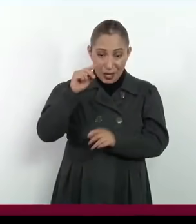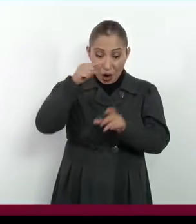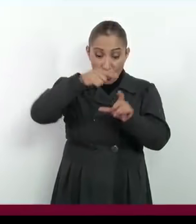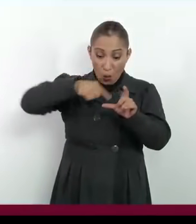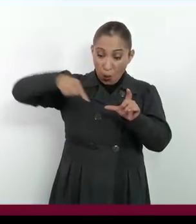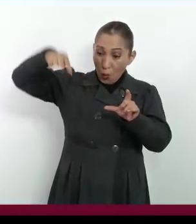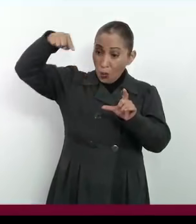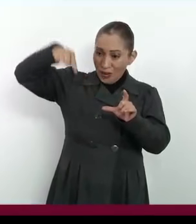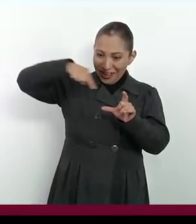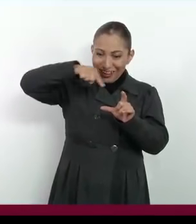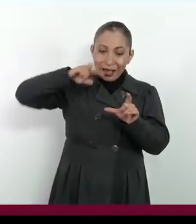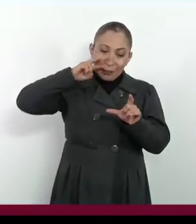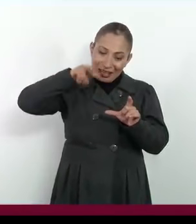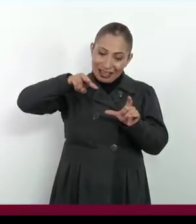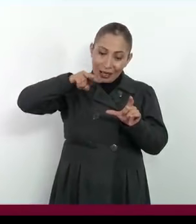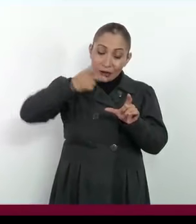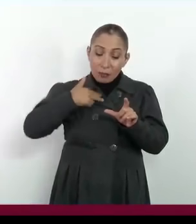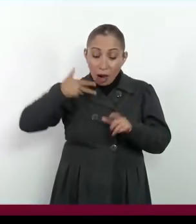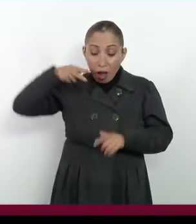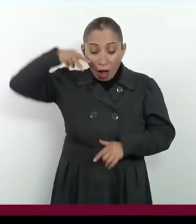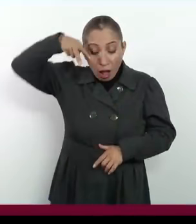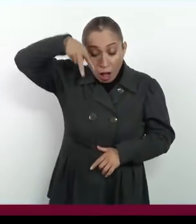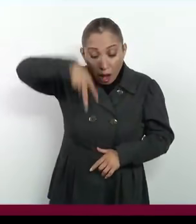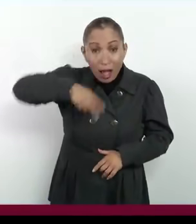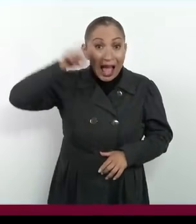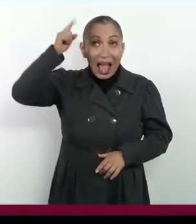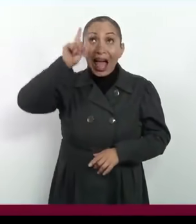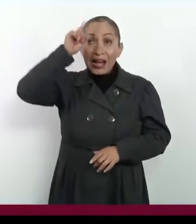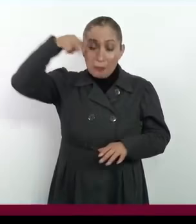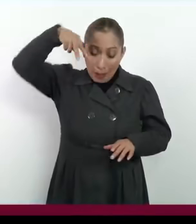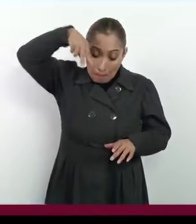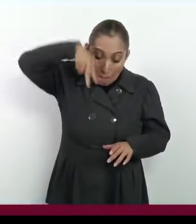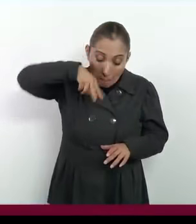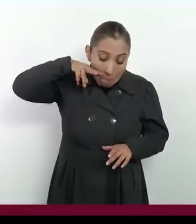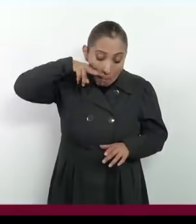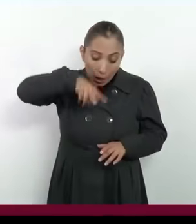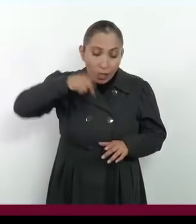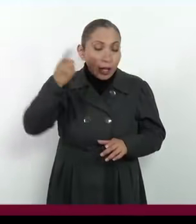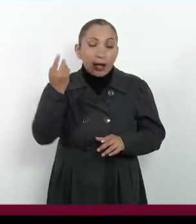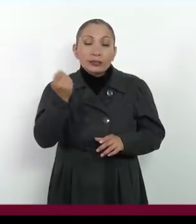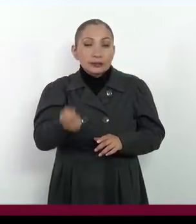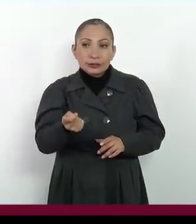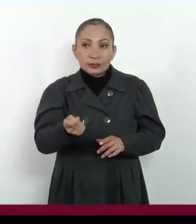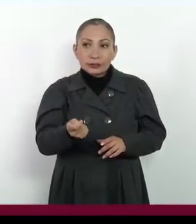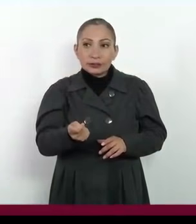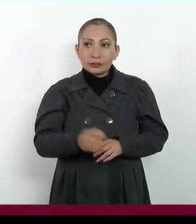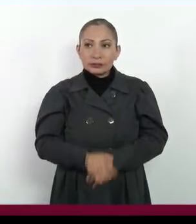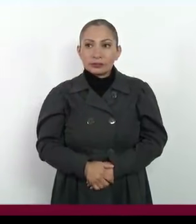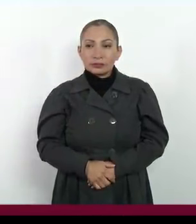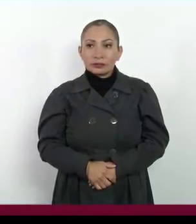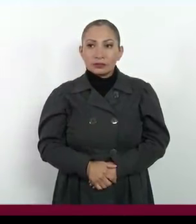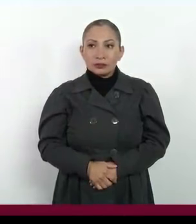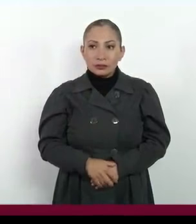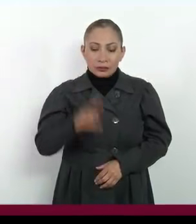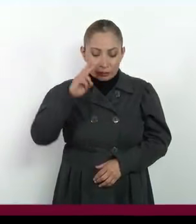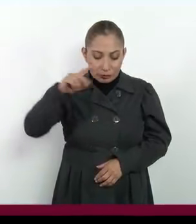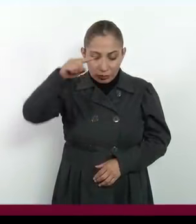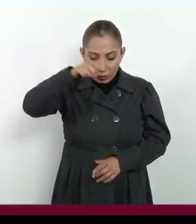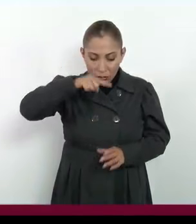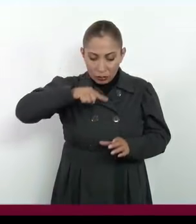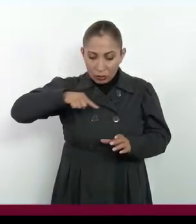esa curva que formamos al intersectarlo desde arriba, lo que nosotros veríamos es algo así.